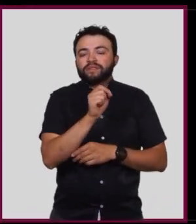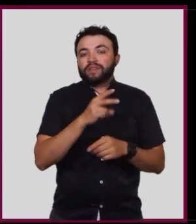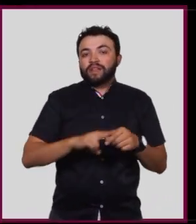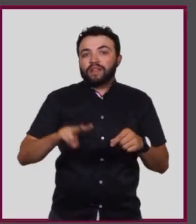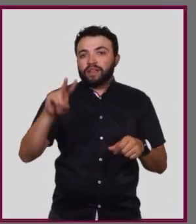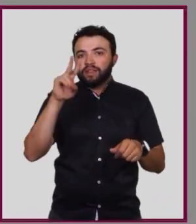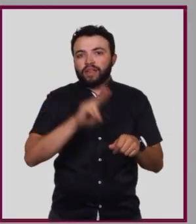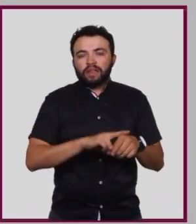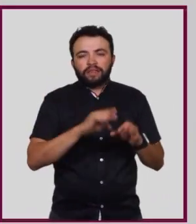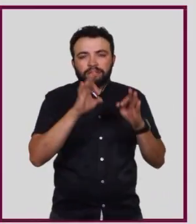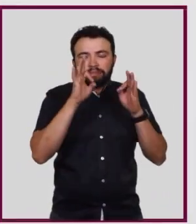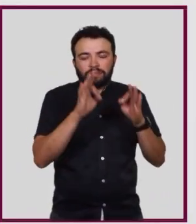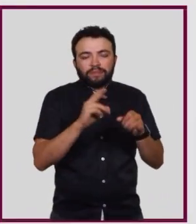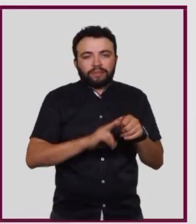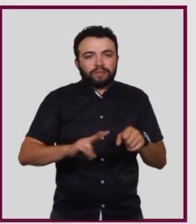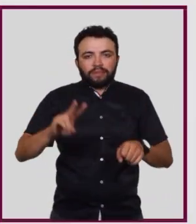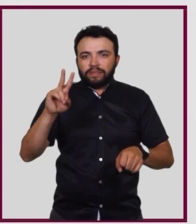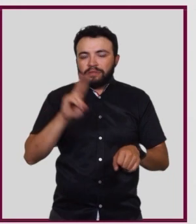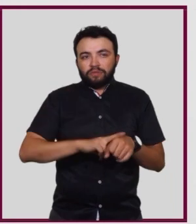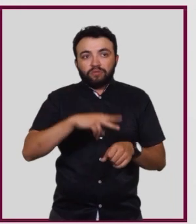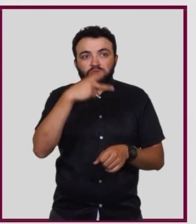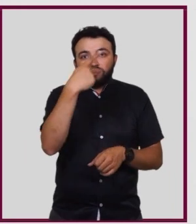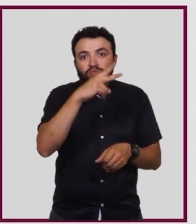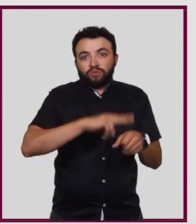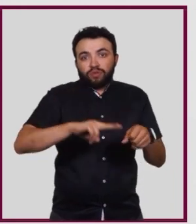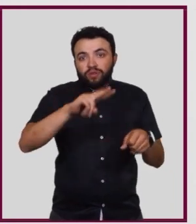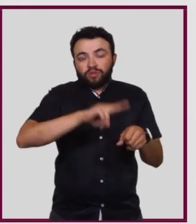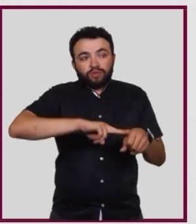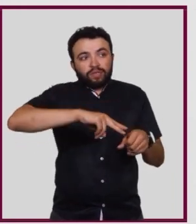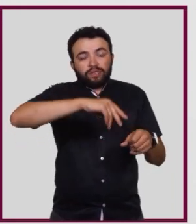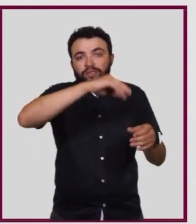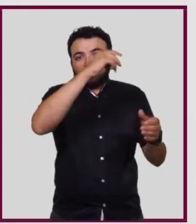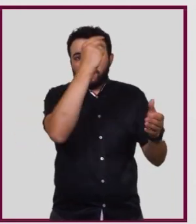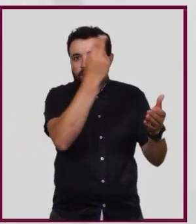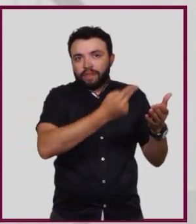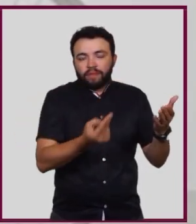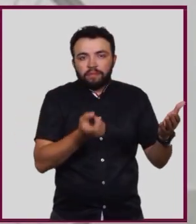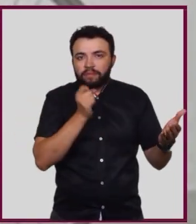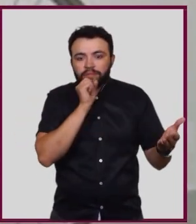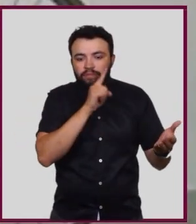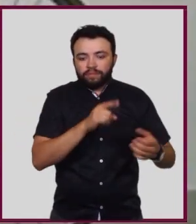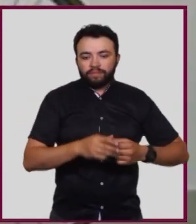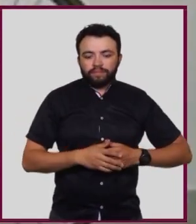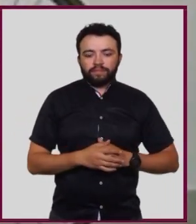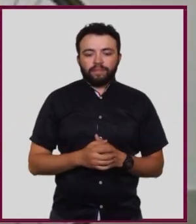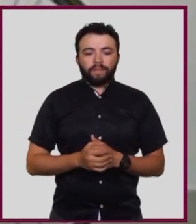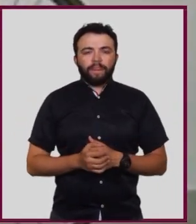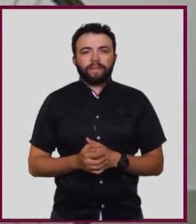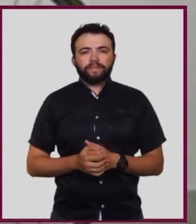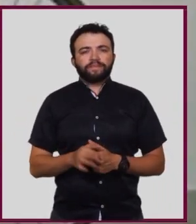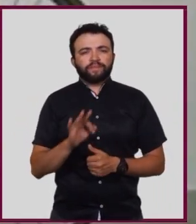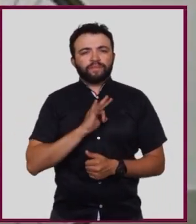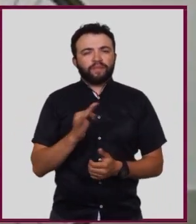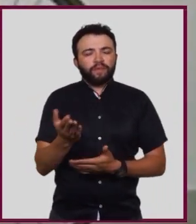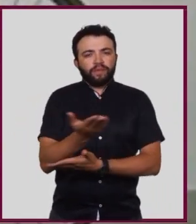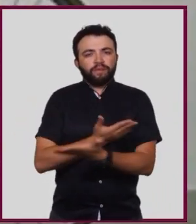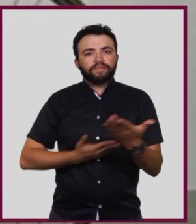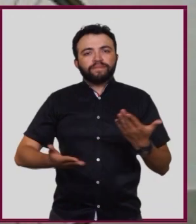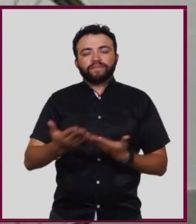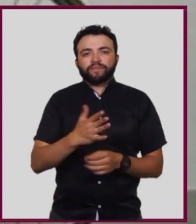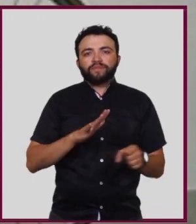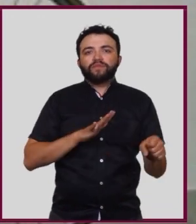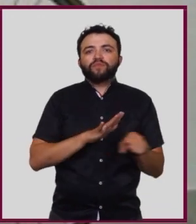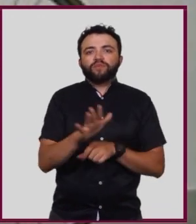de la naturaleza, del diseño de la naturaleza, del diseño orgánico. ¿Y nos puedes compartir cuál es el trabajo